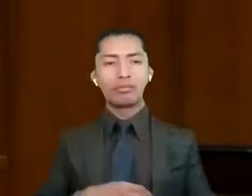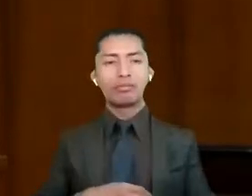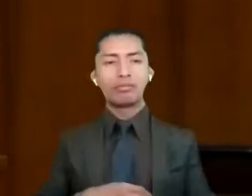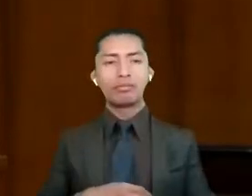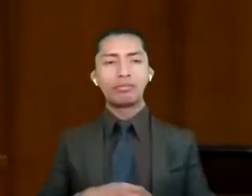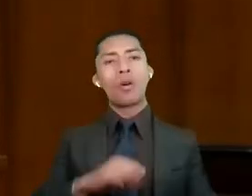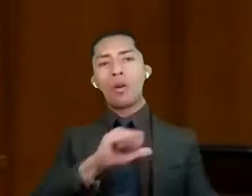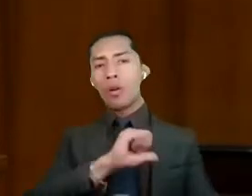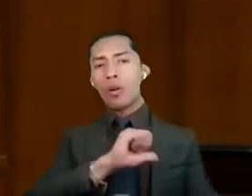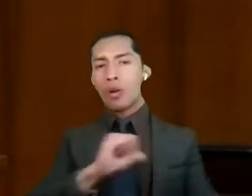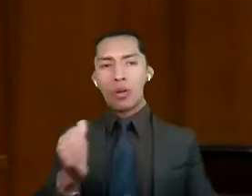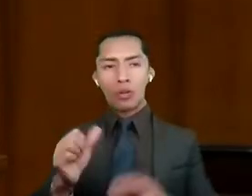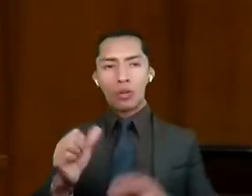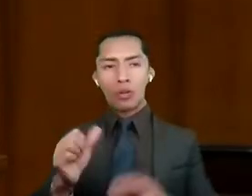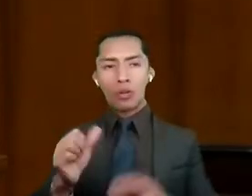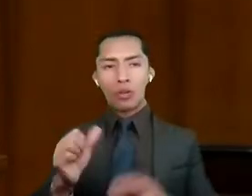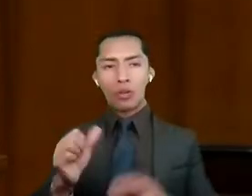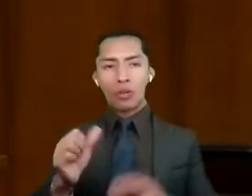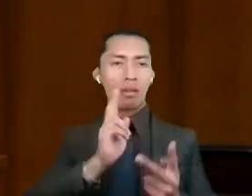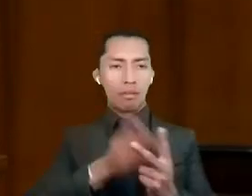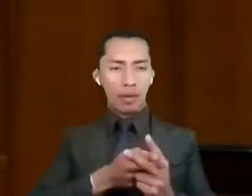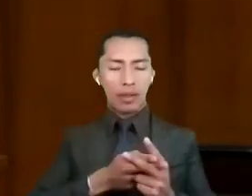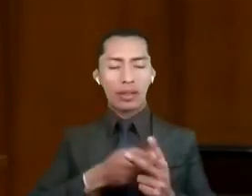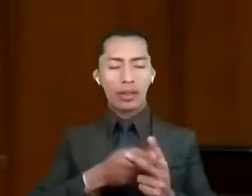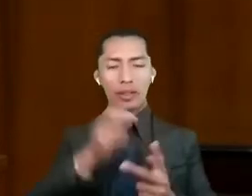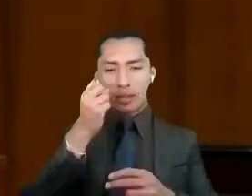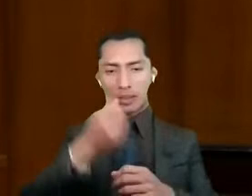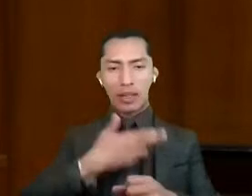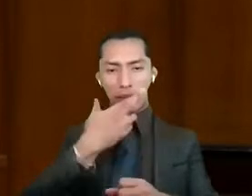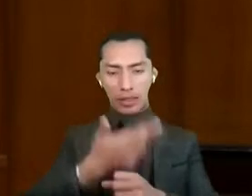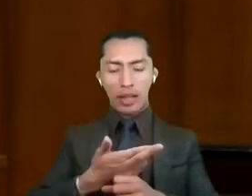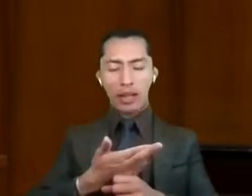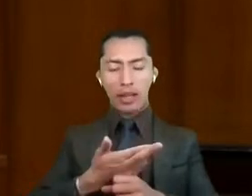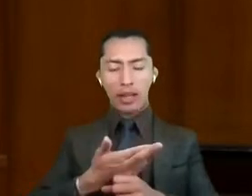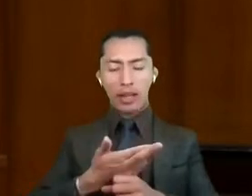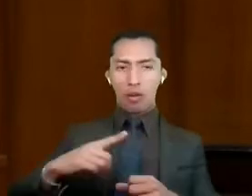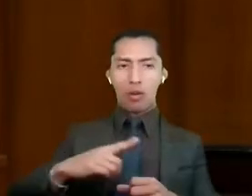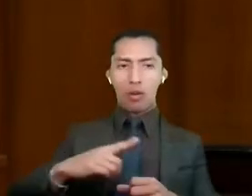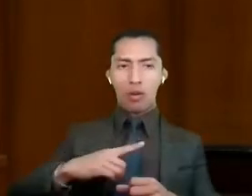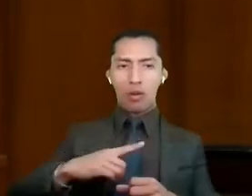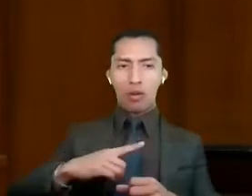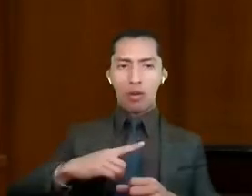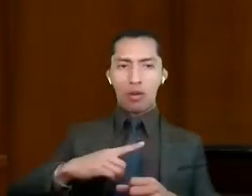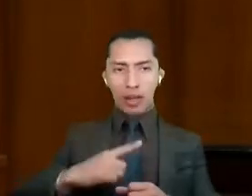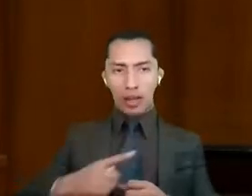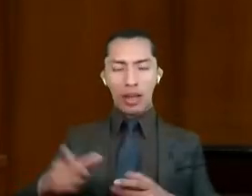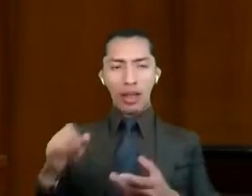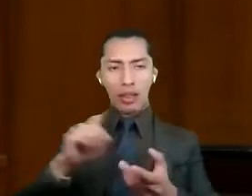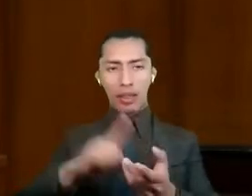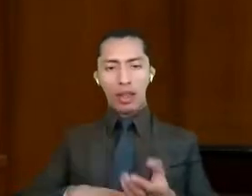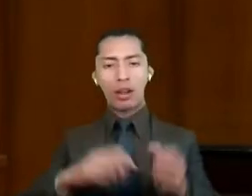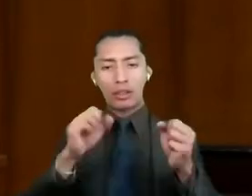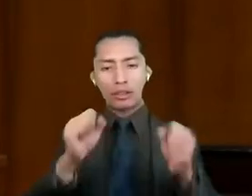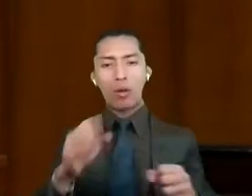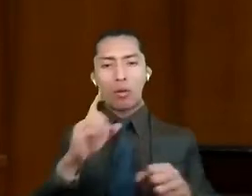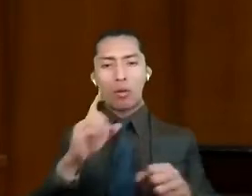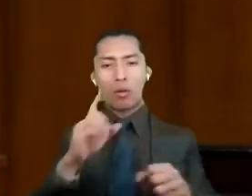en nuestro estado, datos del Secretariado Ejecutivo del Sistema Nacional de Seguridad